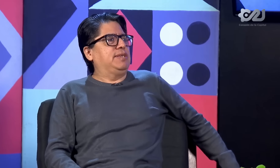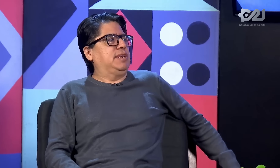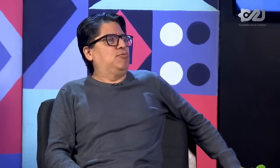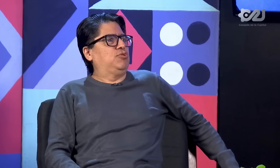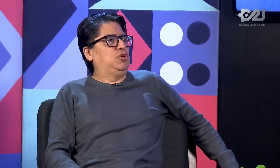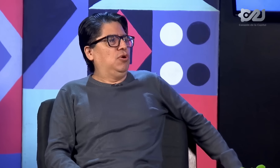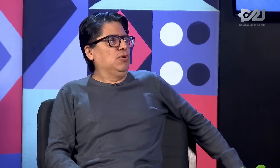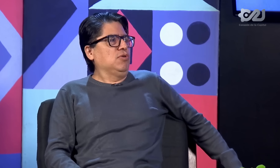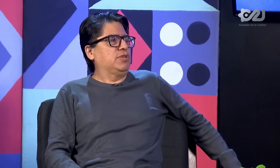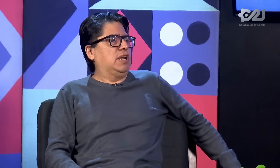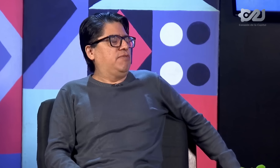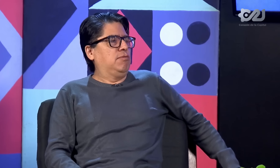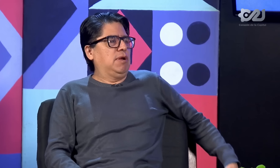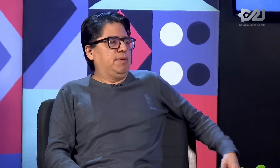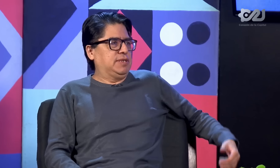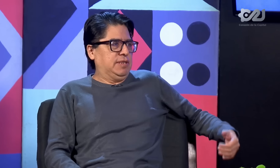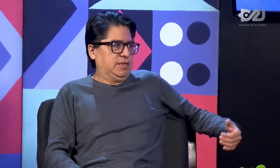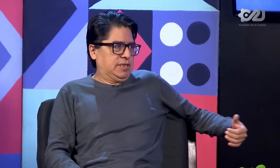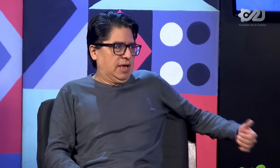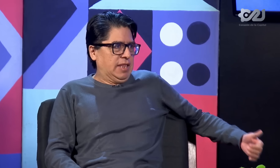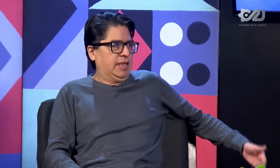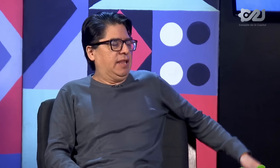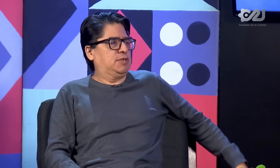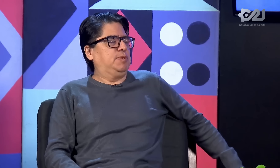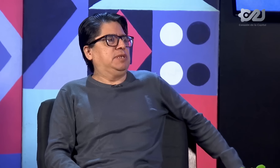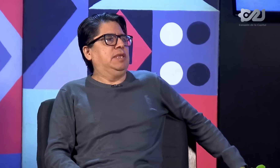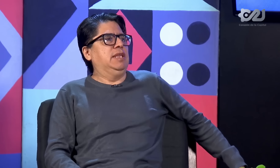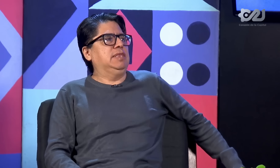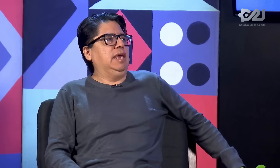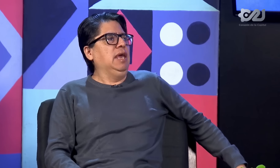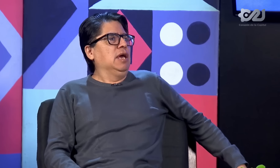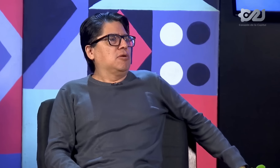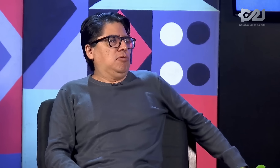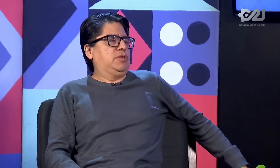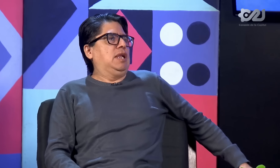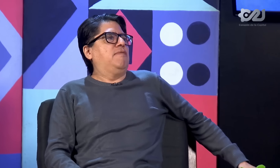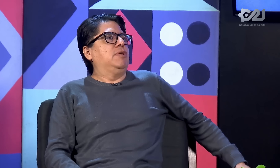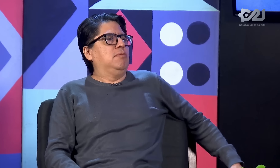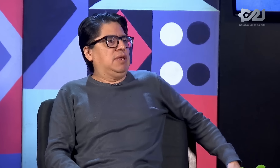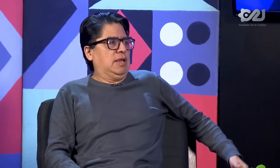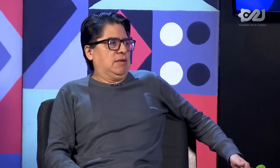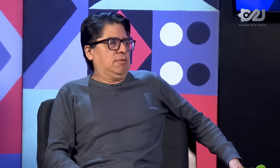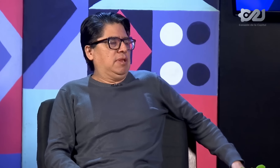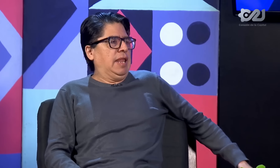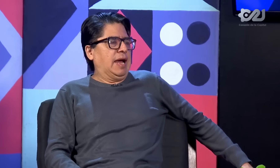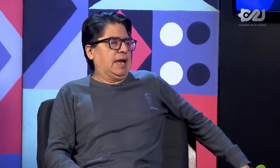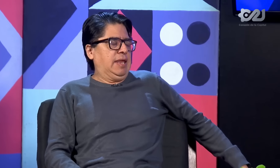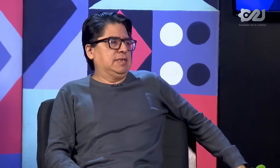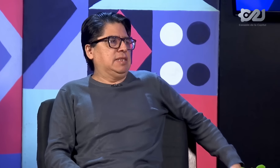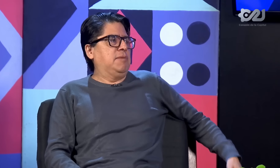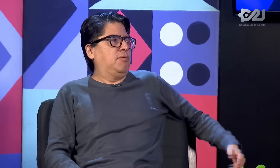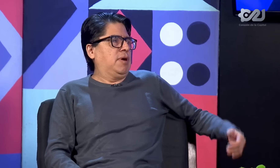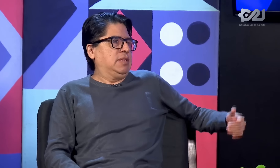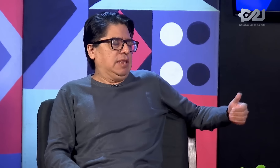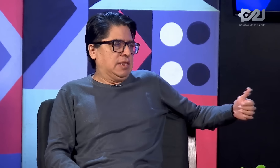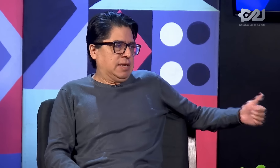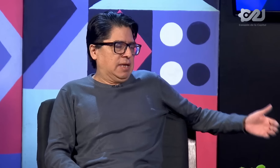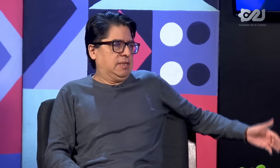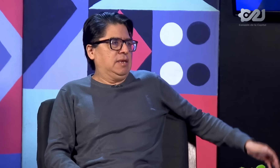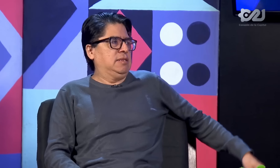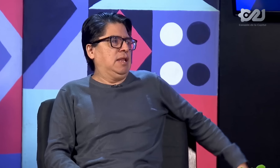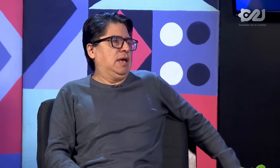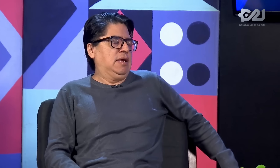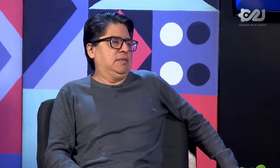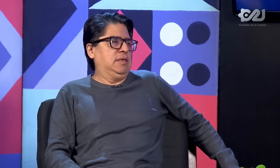una persecución contra la figura presidencial del expresidente, contra la figura de la en ese tiempo